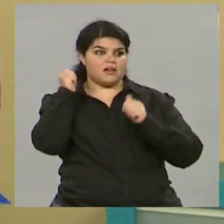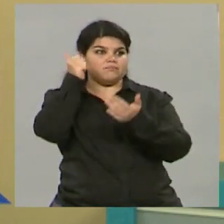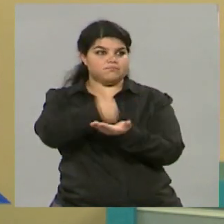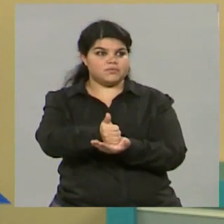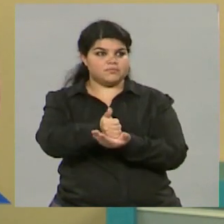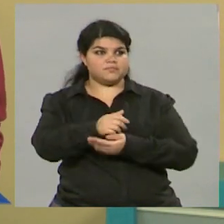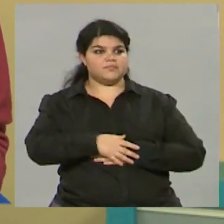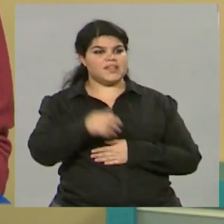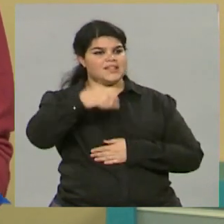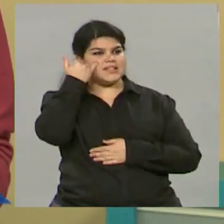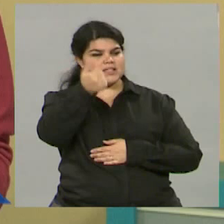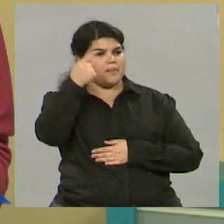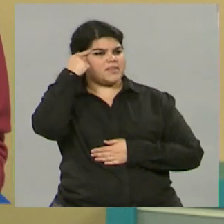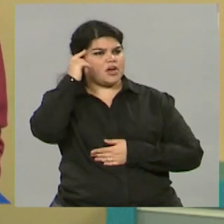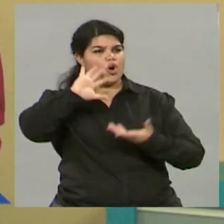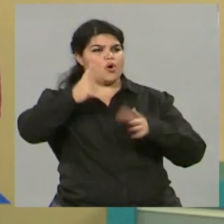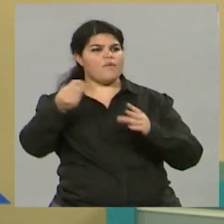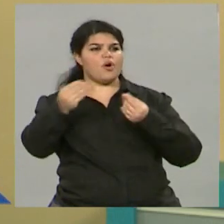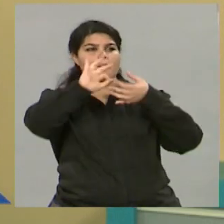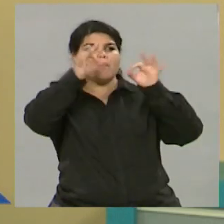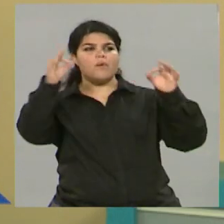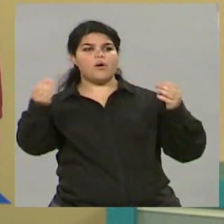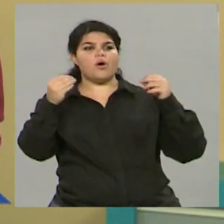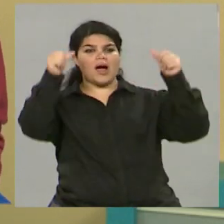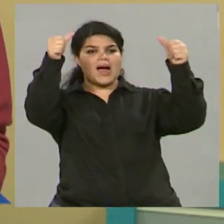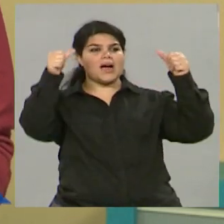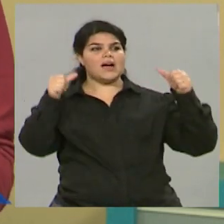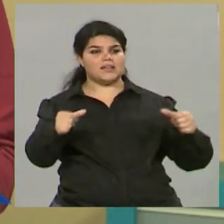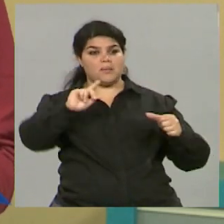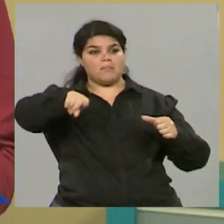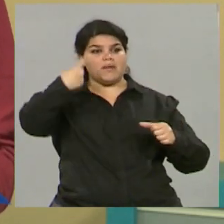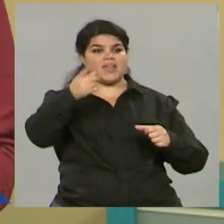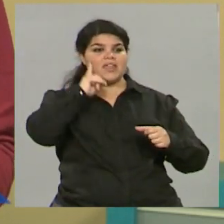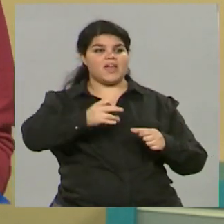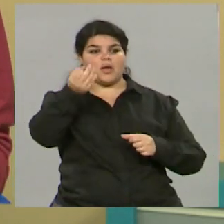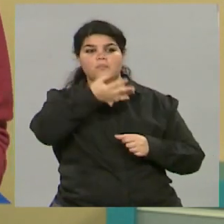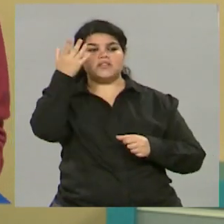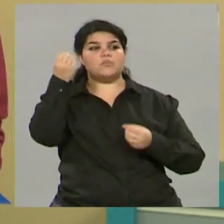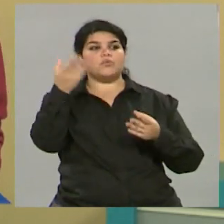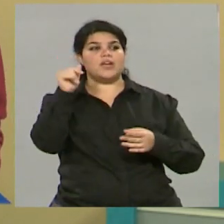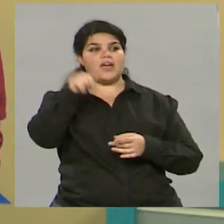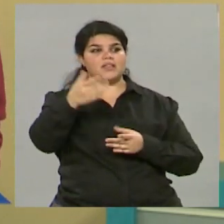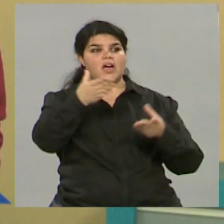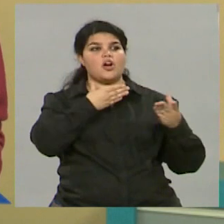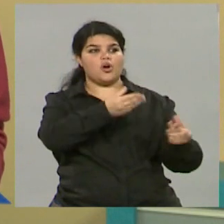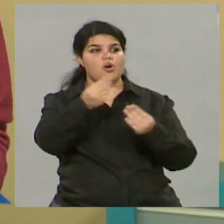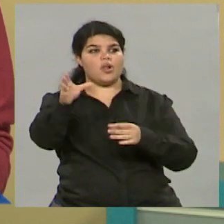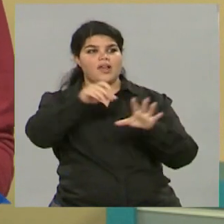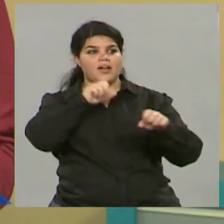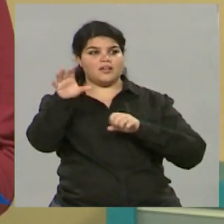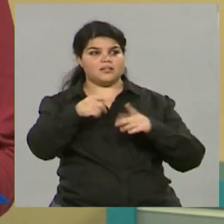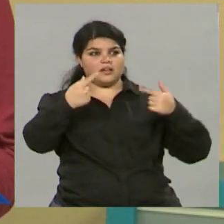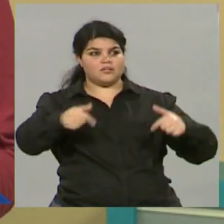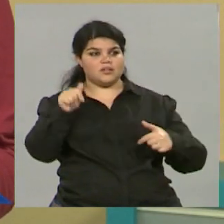¿ya tenés pensada la frase que vas a tener en tu cartel el día de mañana, en un día especial, porque se va a realizar esta colecta, esperemos que